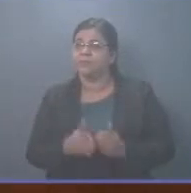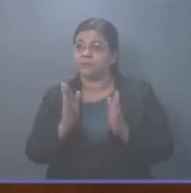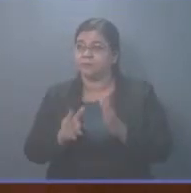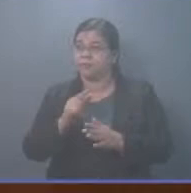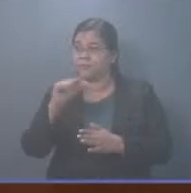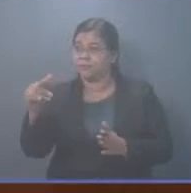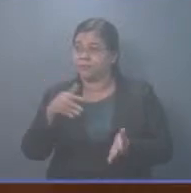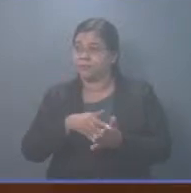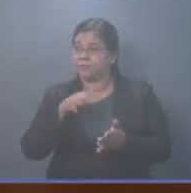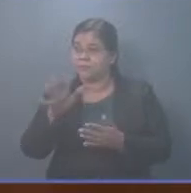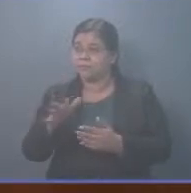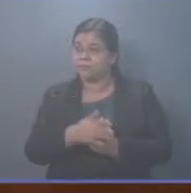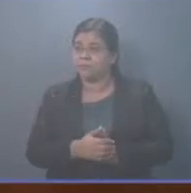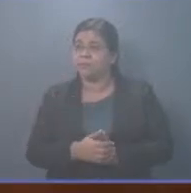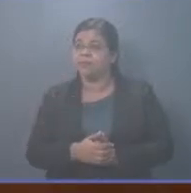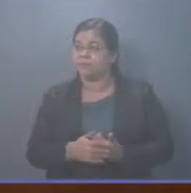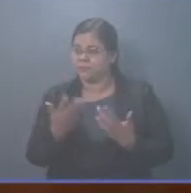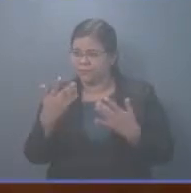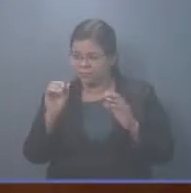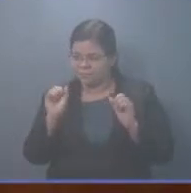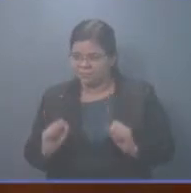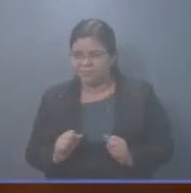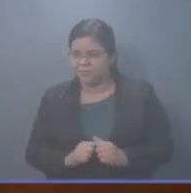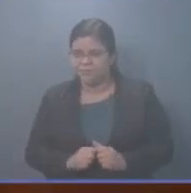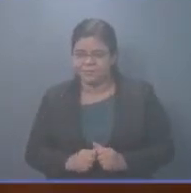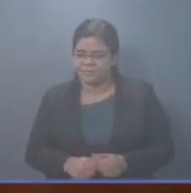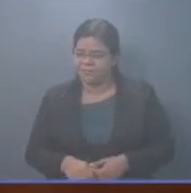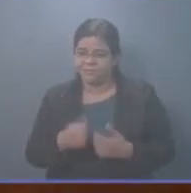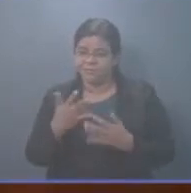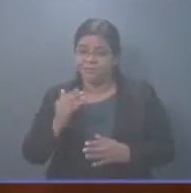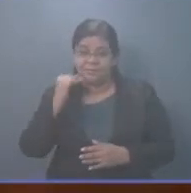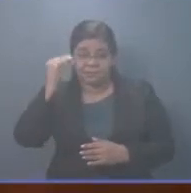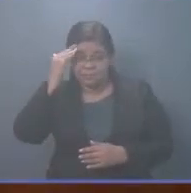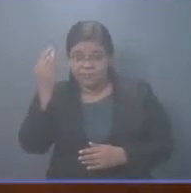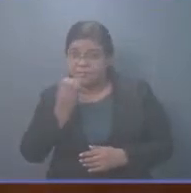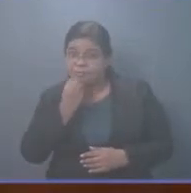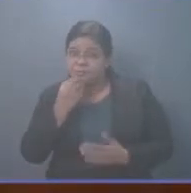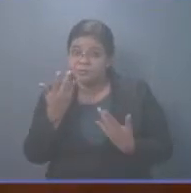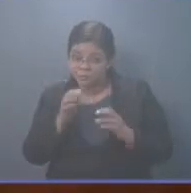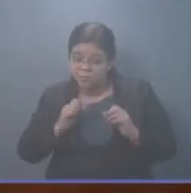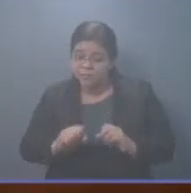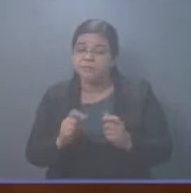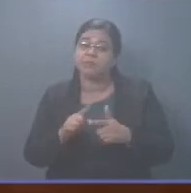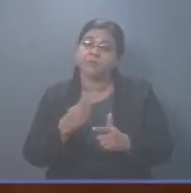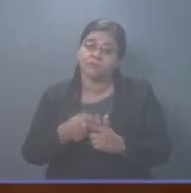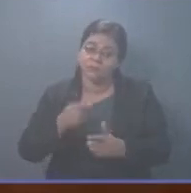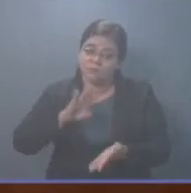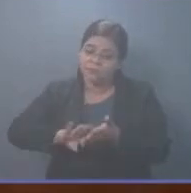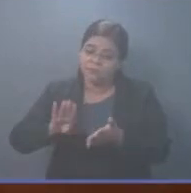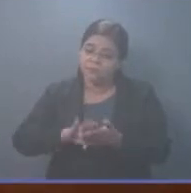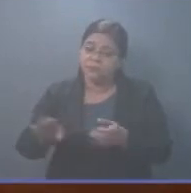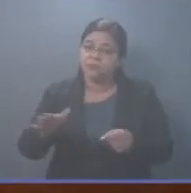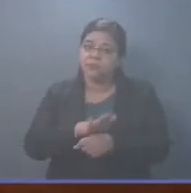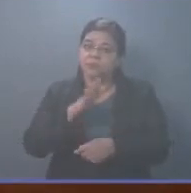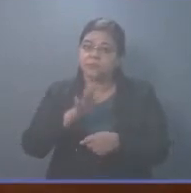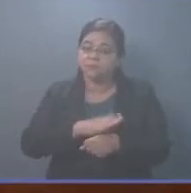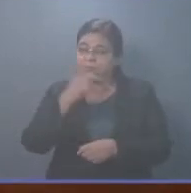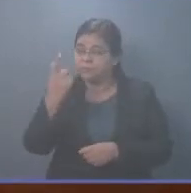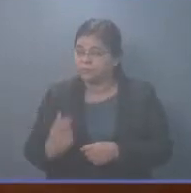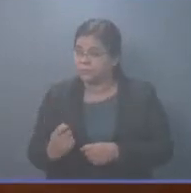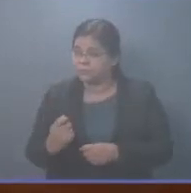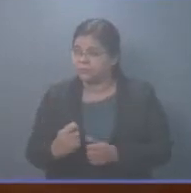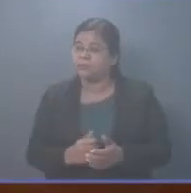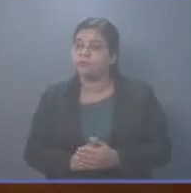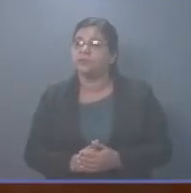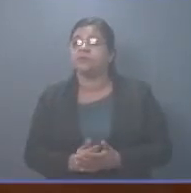instituciones públicas de previsión social, ante el fallecimiento de un adulto mayor pensionado, deberán cancelar el mes completo en el que ocurrió